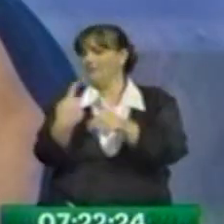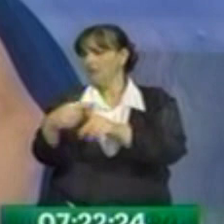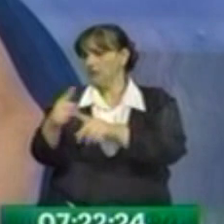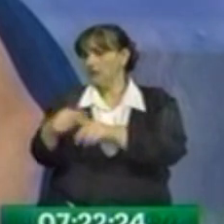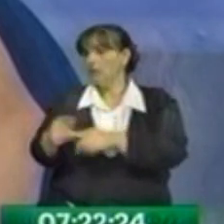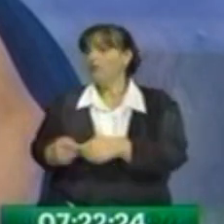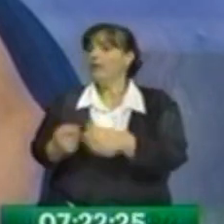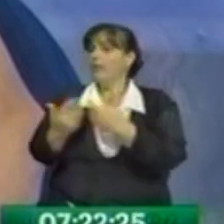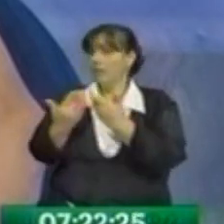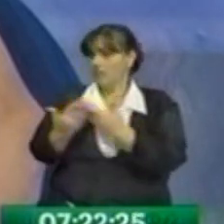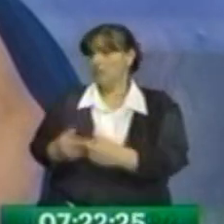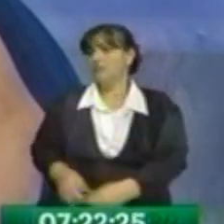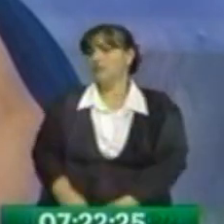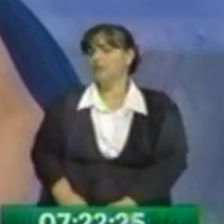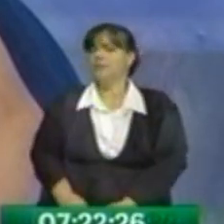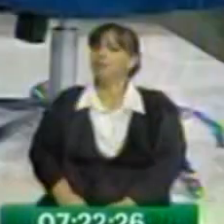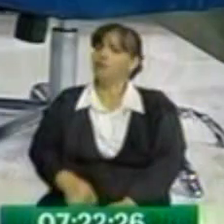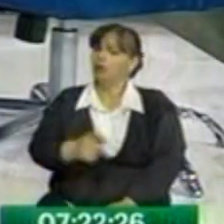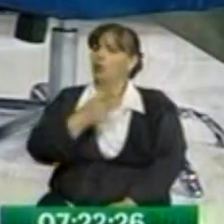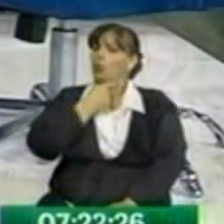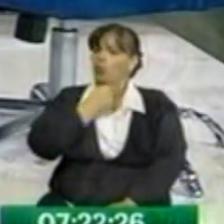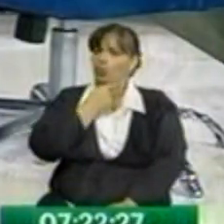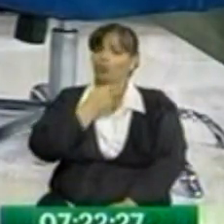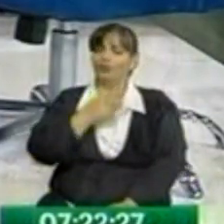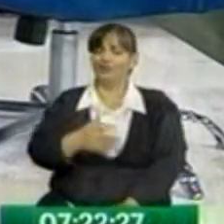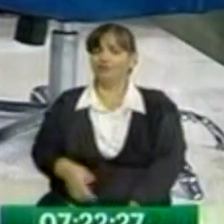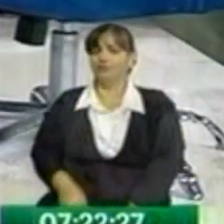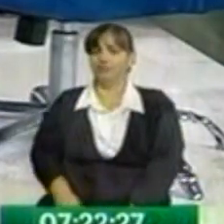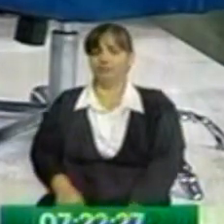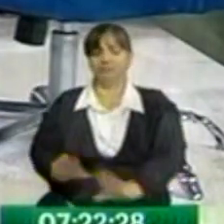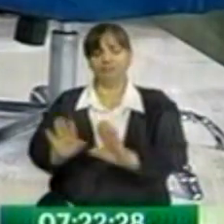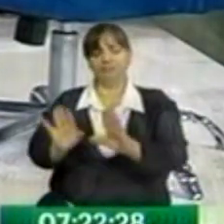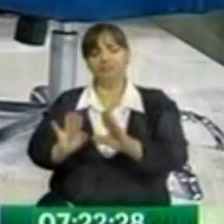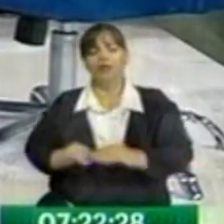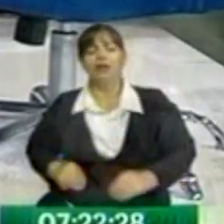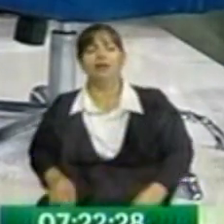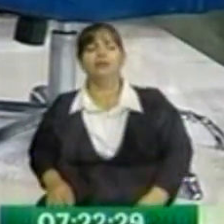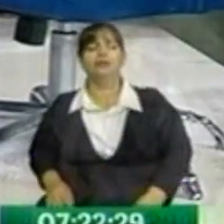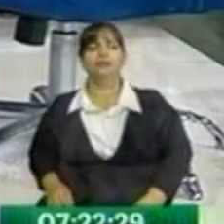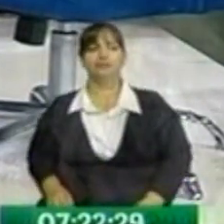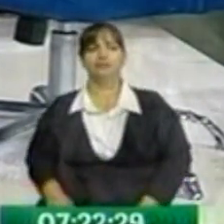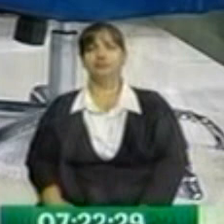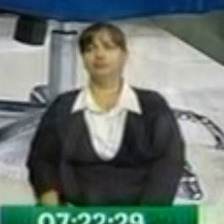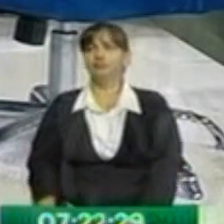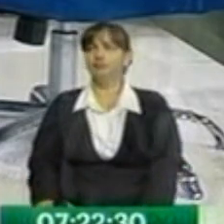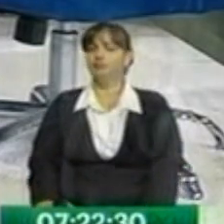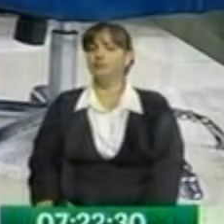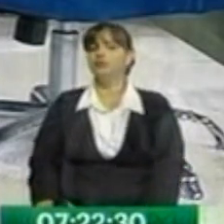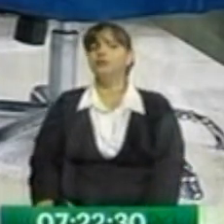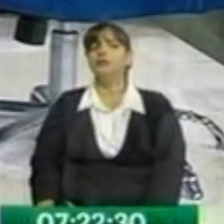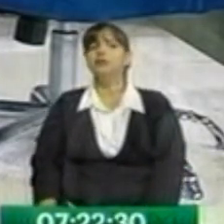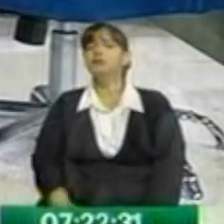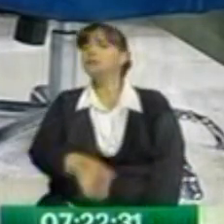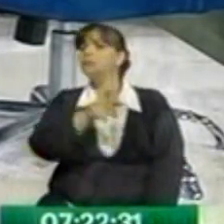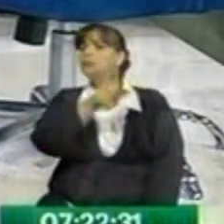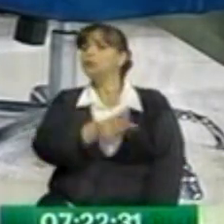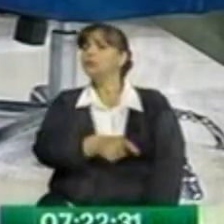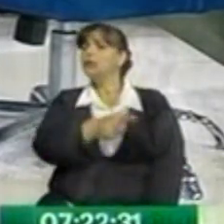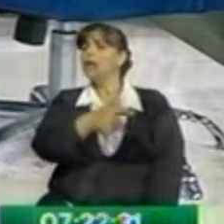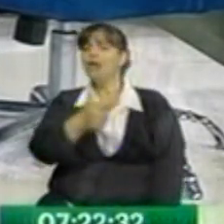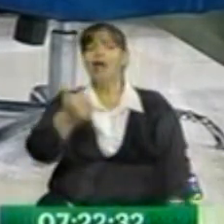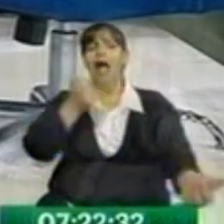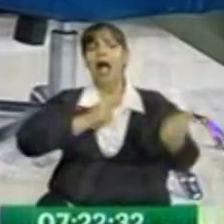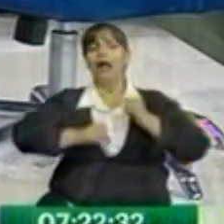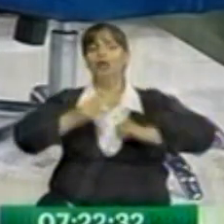pasión. Pero, por ejemplo, el tema, y lo veía muy cerca, en alguien dedicado, por ejemplo, al teatro, el tema de la seguridad